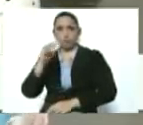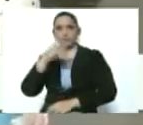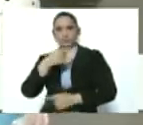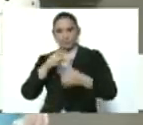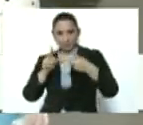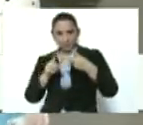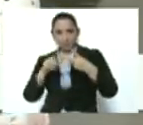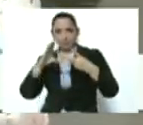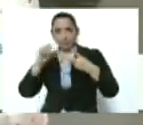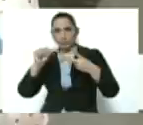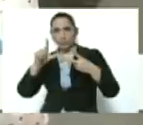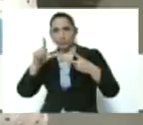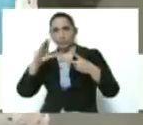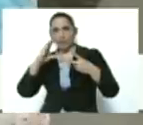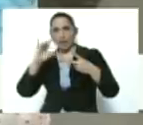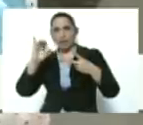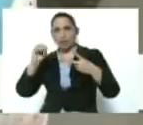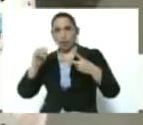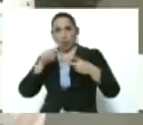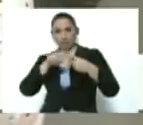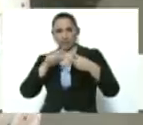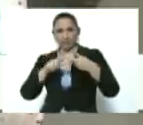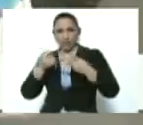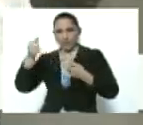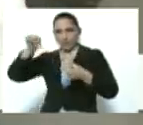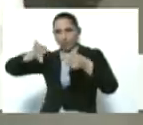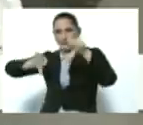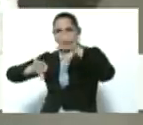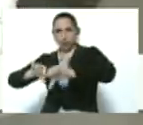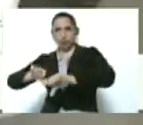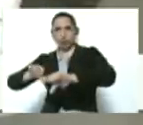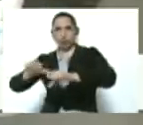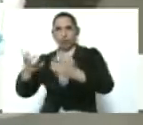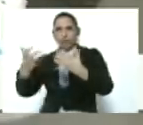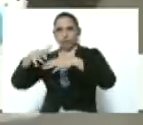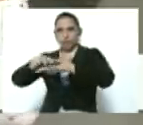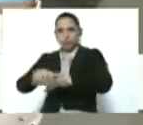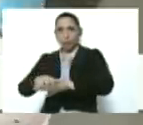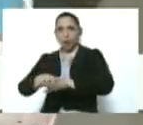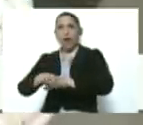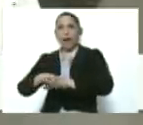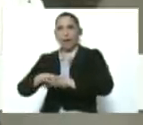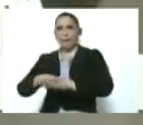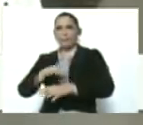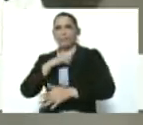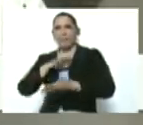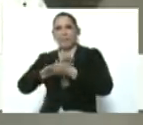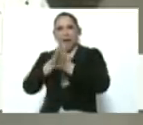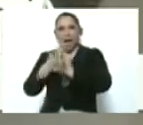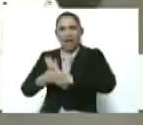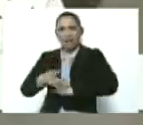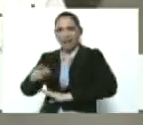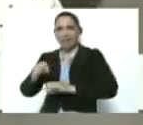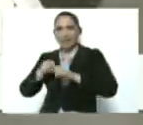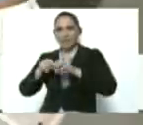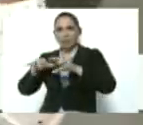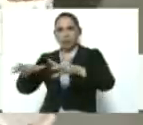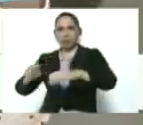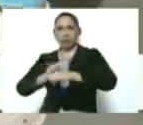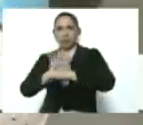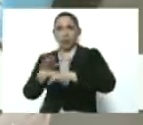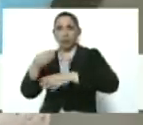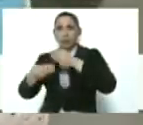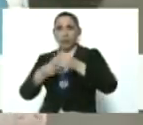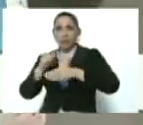esas sustancias químicas generan el cloro que desinfecta y mata esta molécula también lo hacemos con